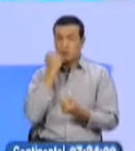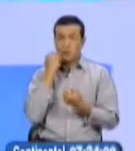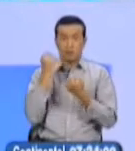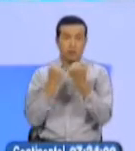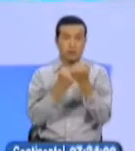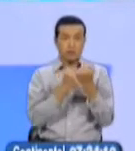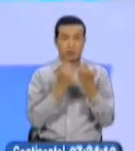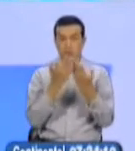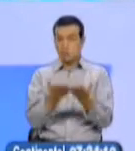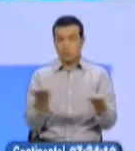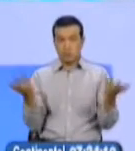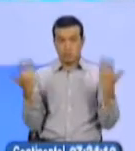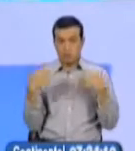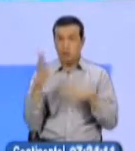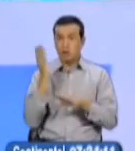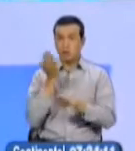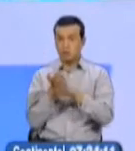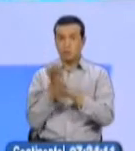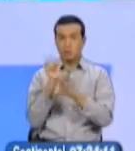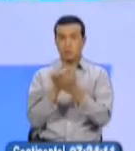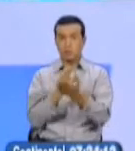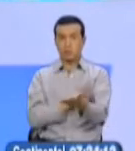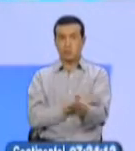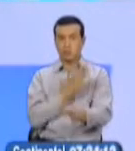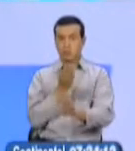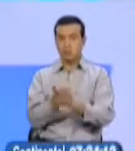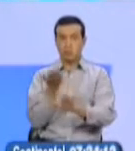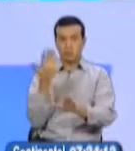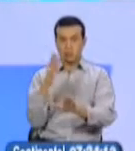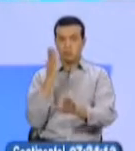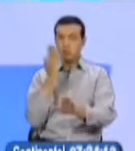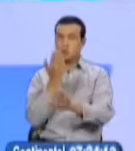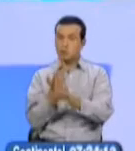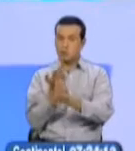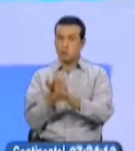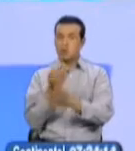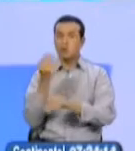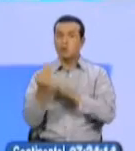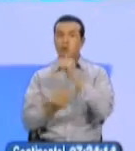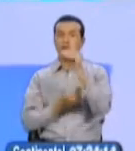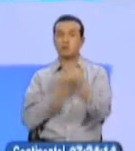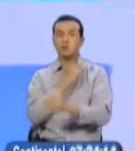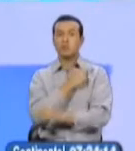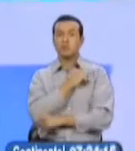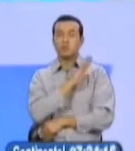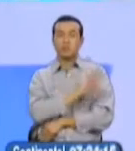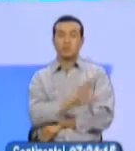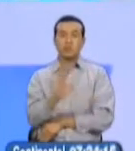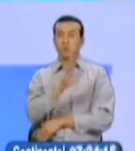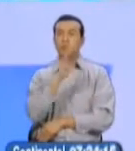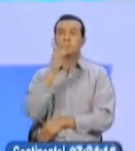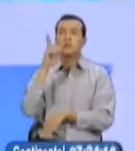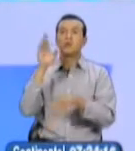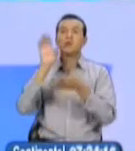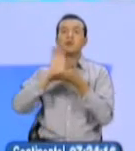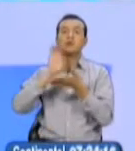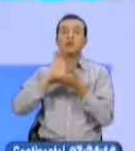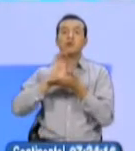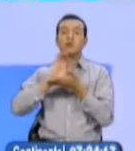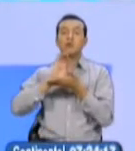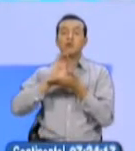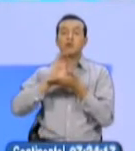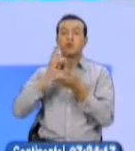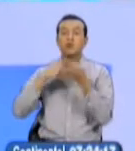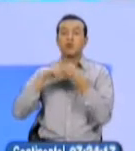manera ahí está ya presentamos un proyecto y con eso pues que hacen las universidades que hacen los centros de las